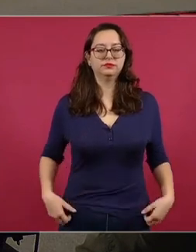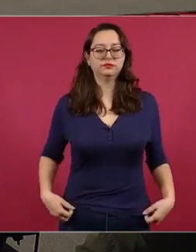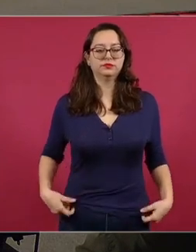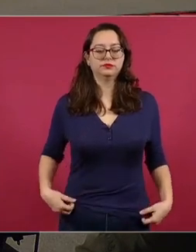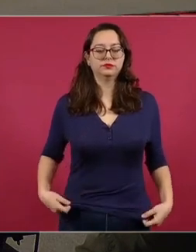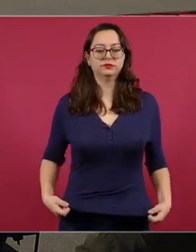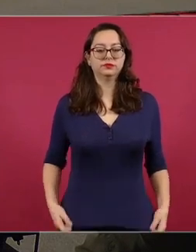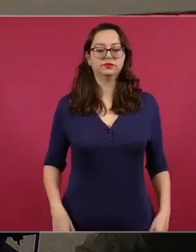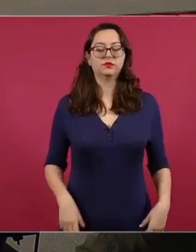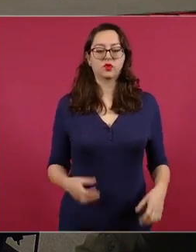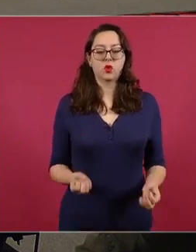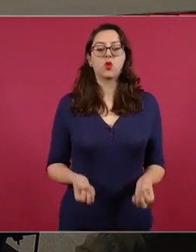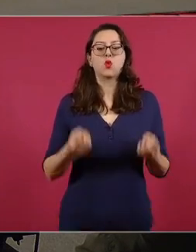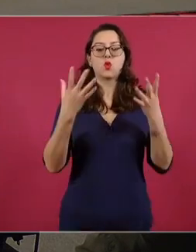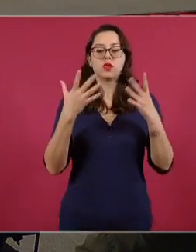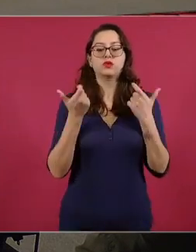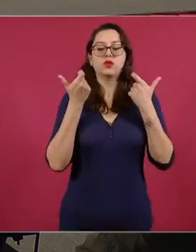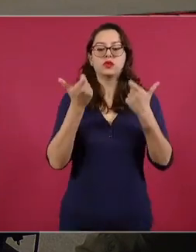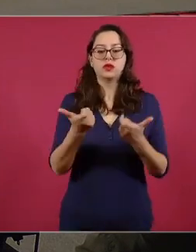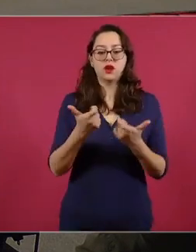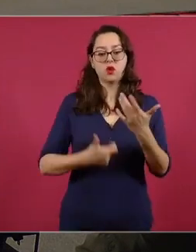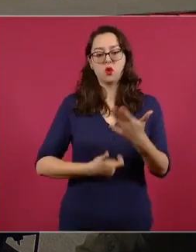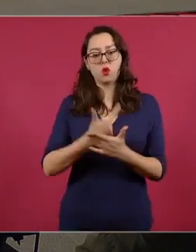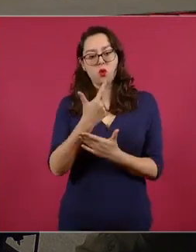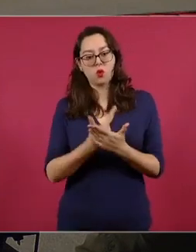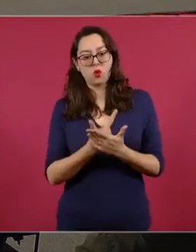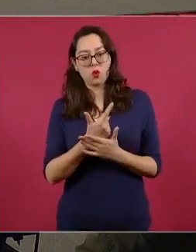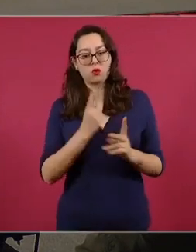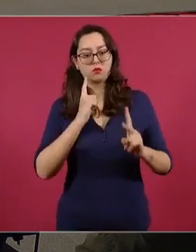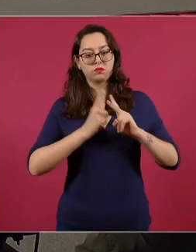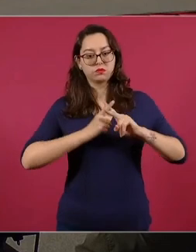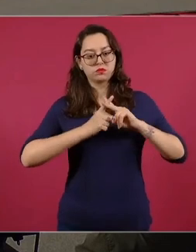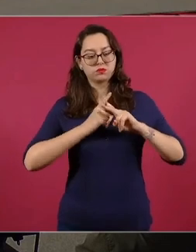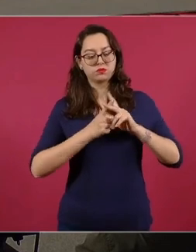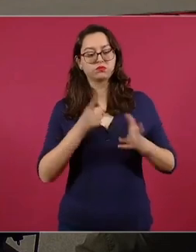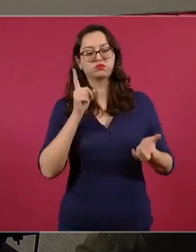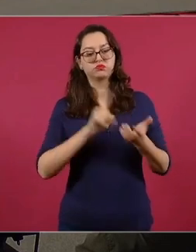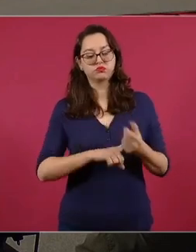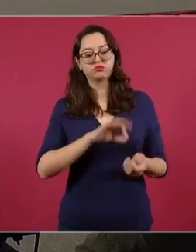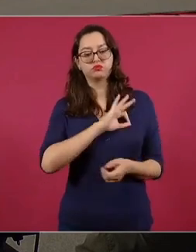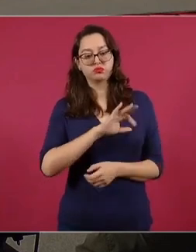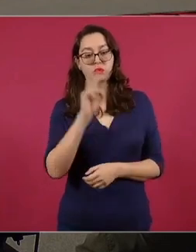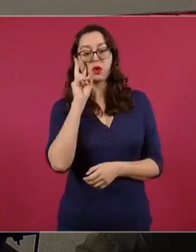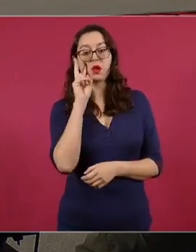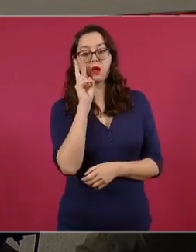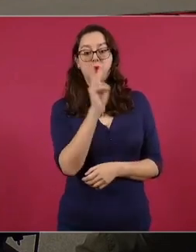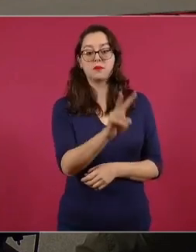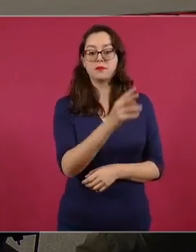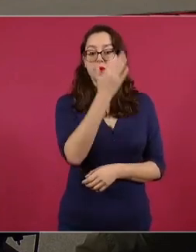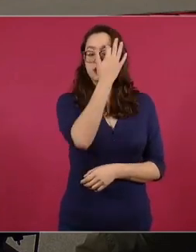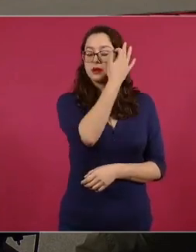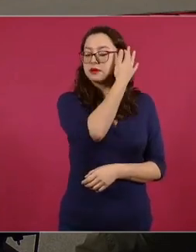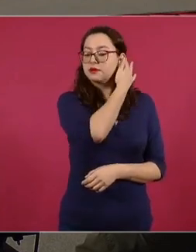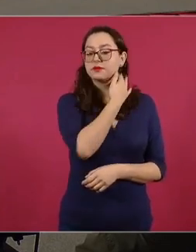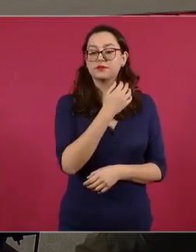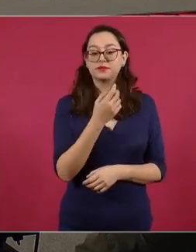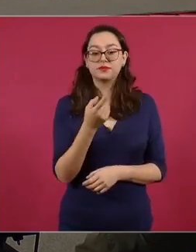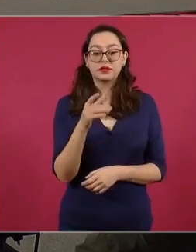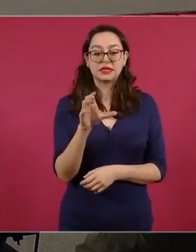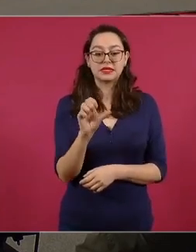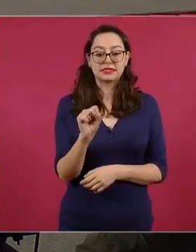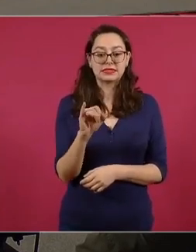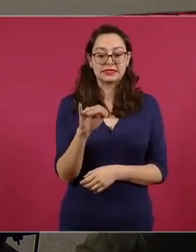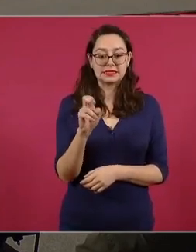ahí están las cantidades. El CISEN era parte de Gobernación, la ODAPRIS